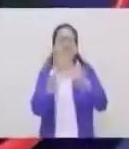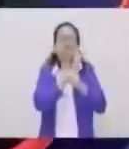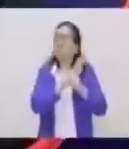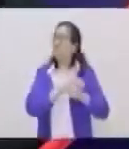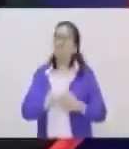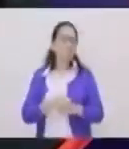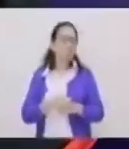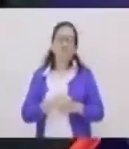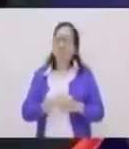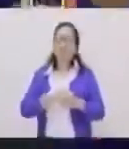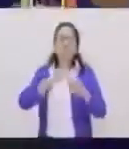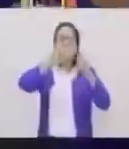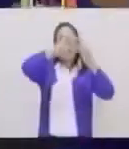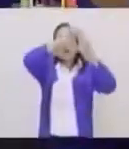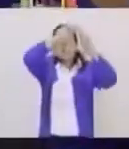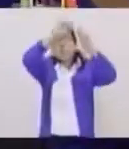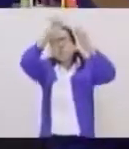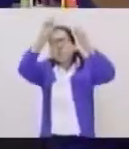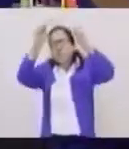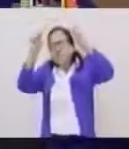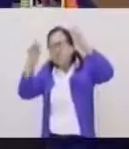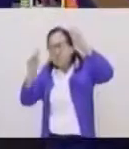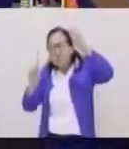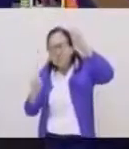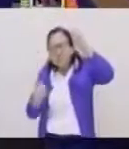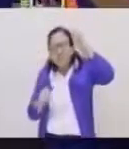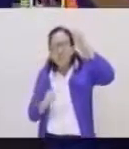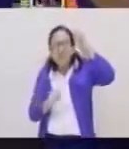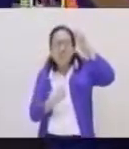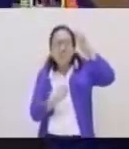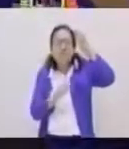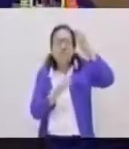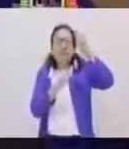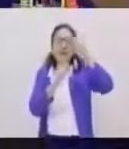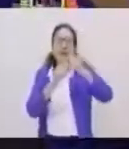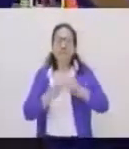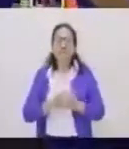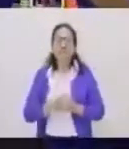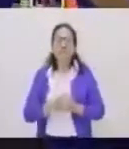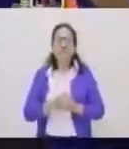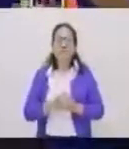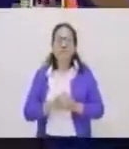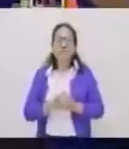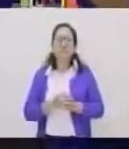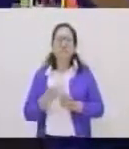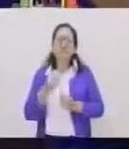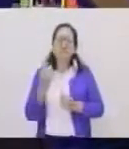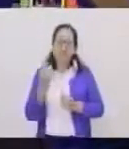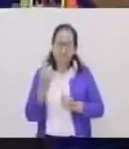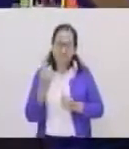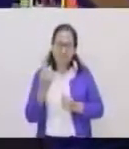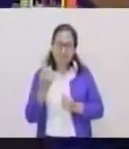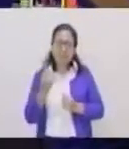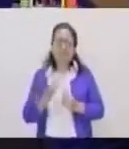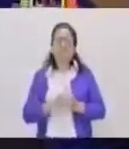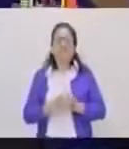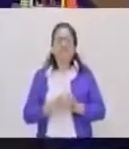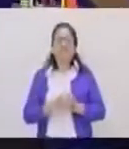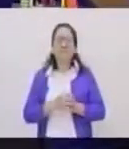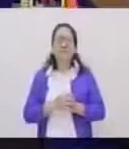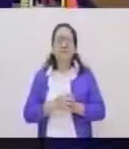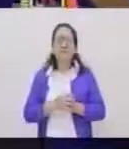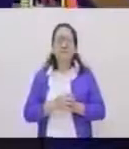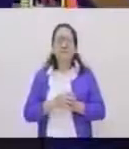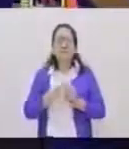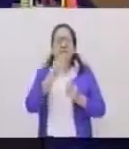completa. Si nos damos cuenta, nuestro metro no cubre la medida completa de